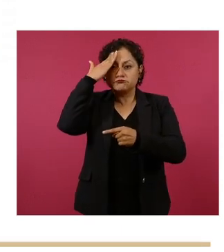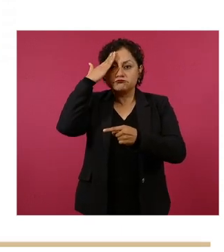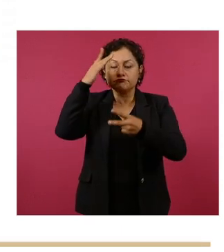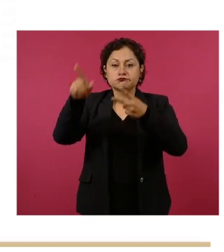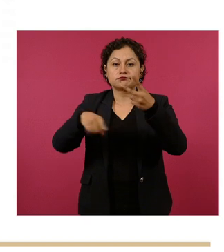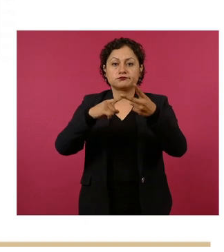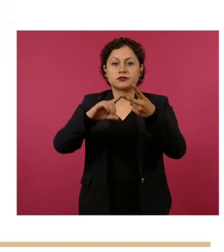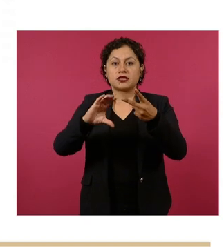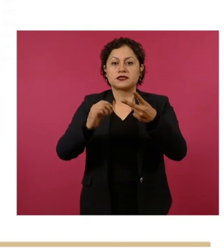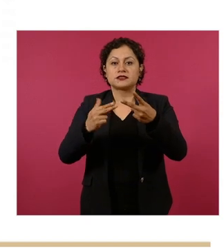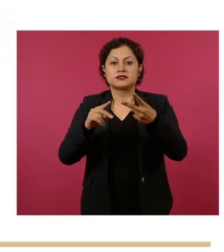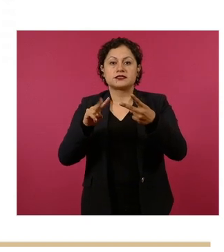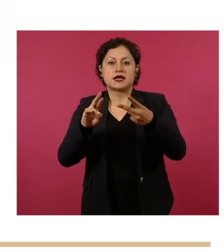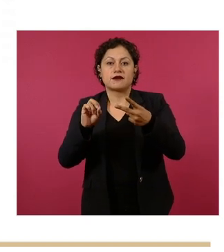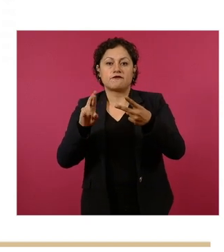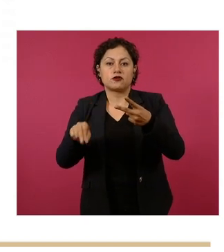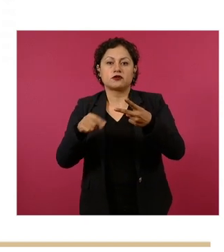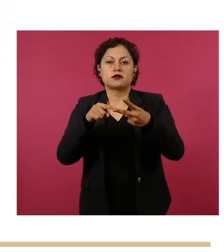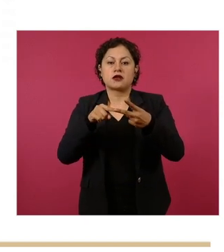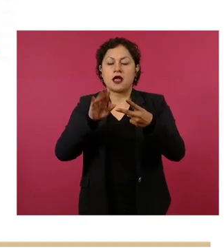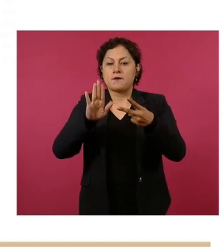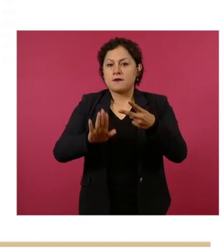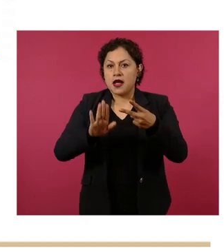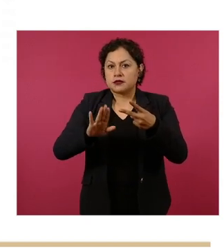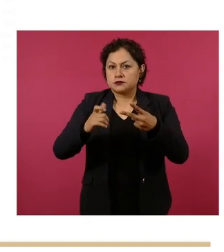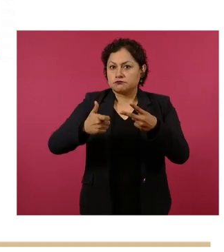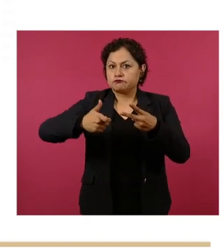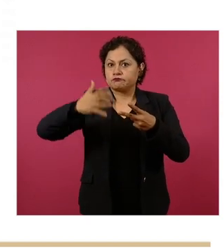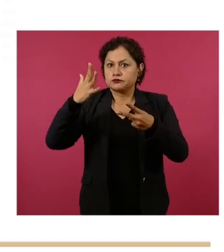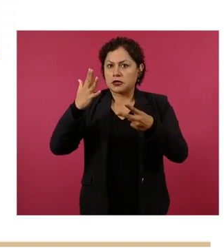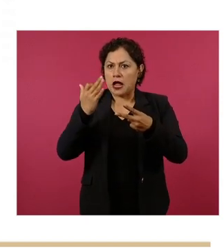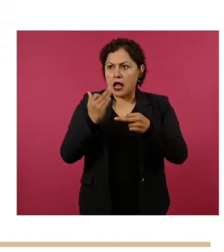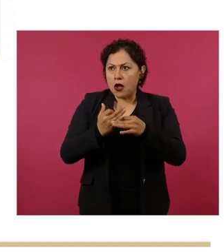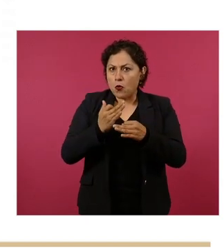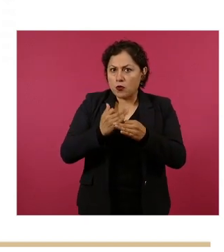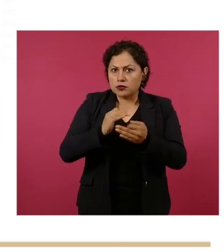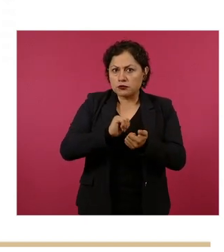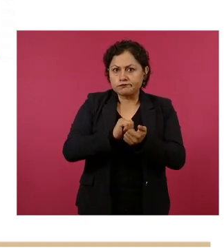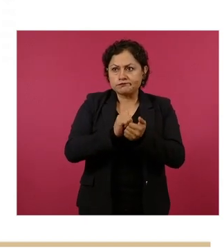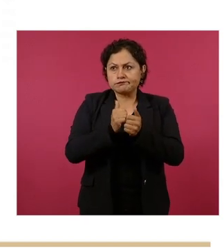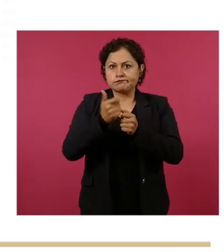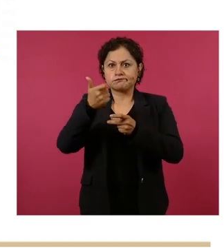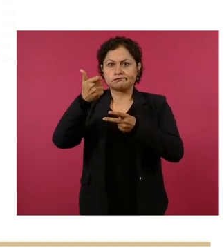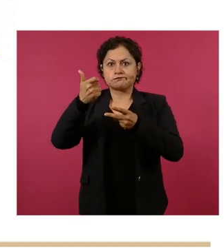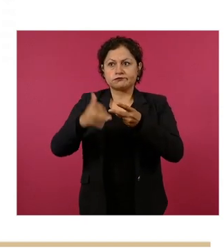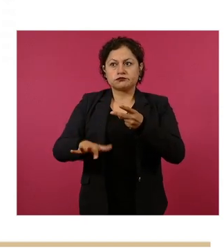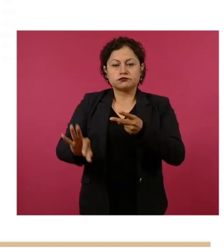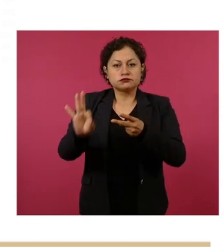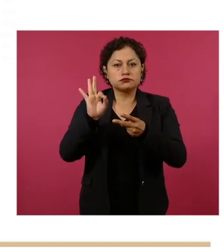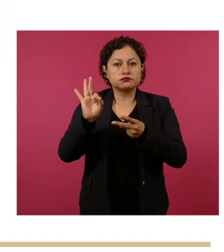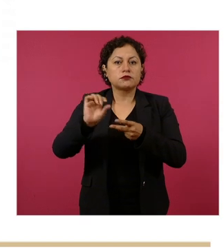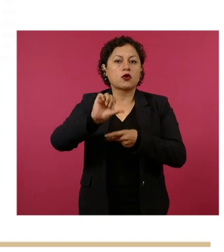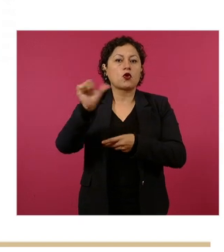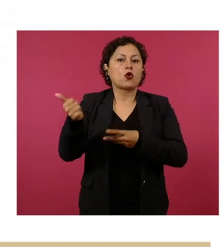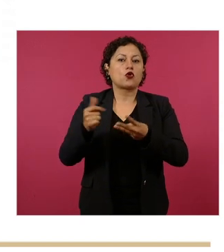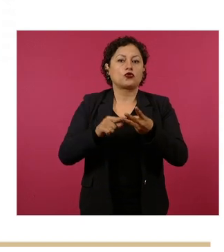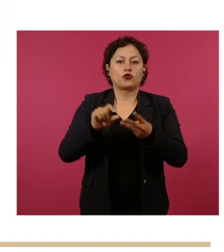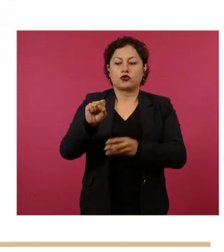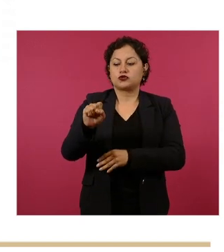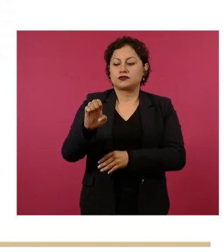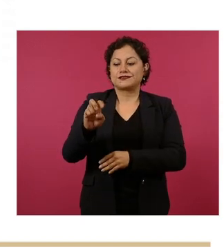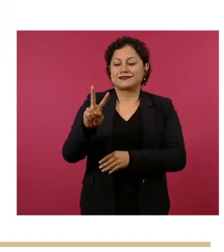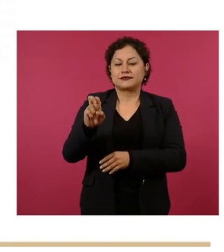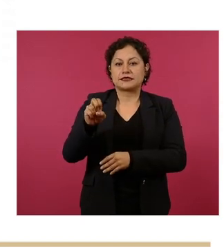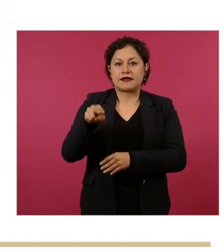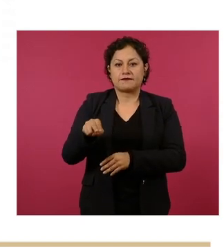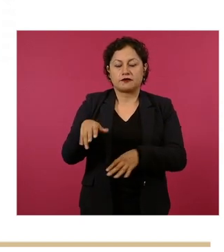constantemente aparecía como entre las más careras. Vemos que están haciendo algún esfuerzo, pero también llamar la atención de Petroseven, con quienes tenemos que